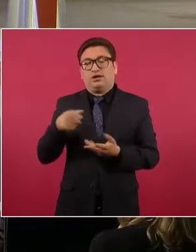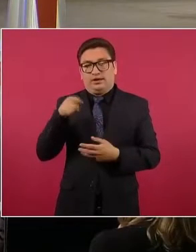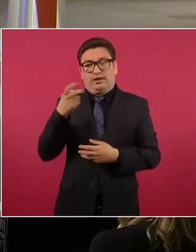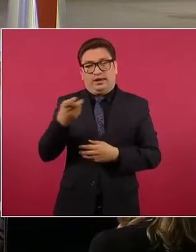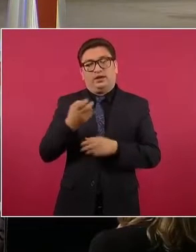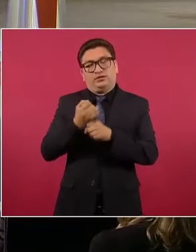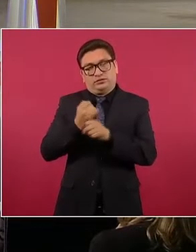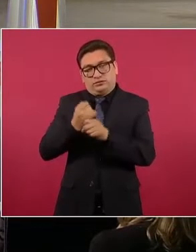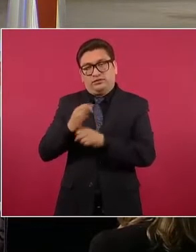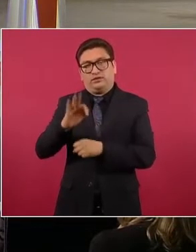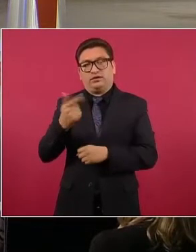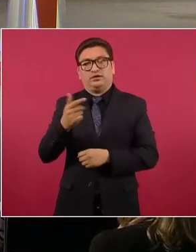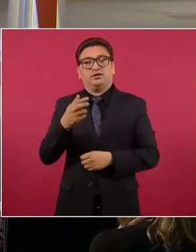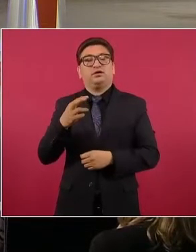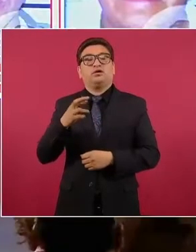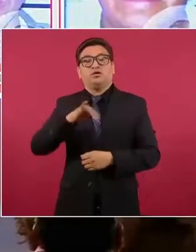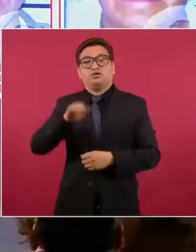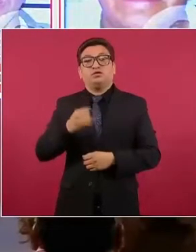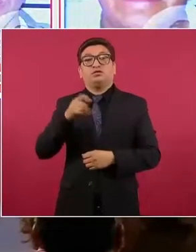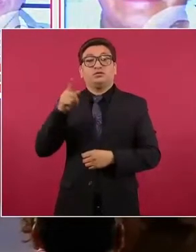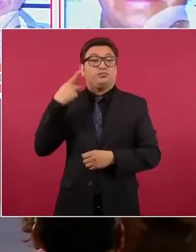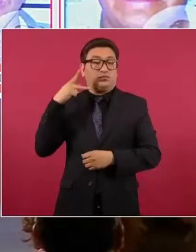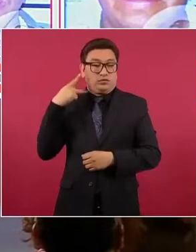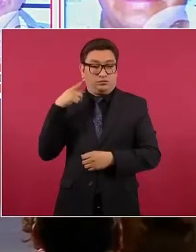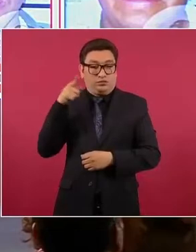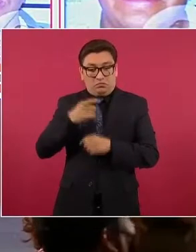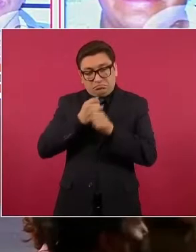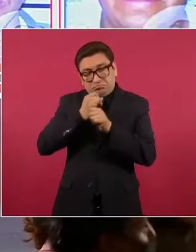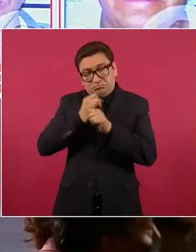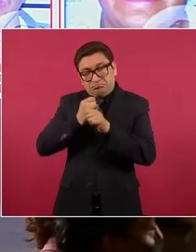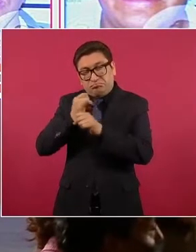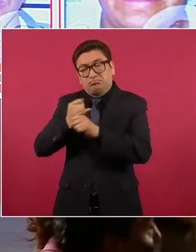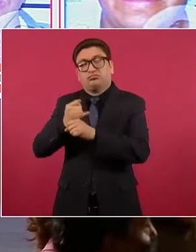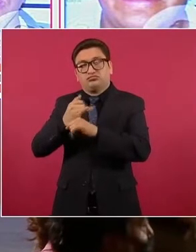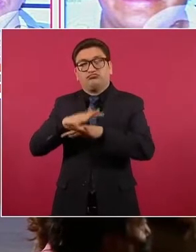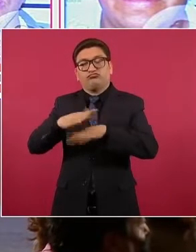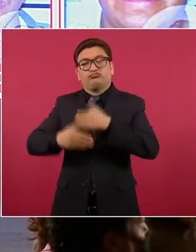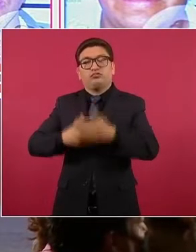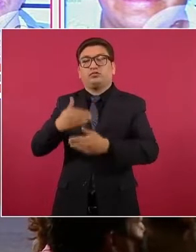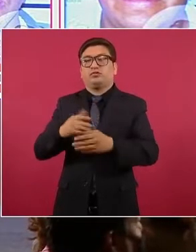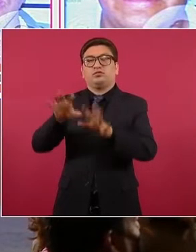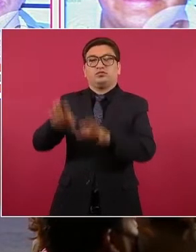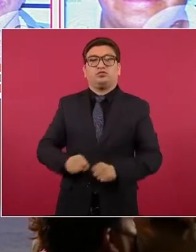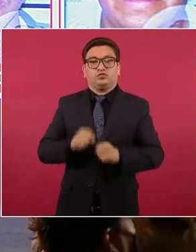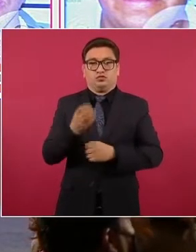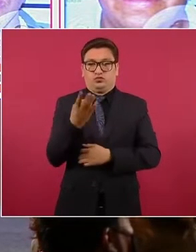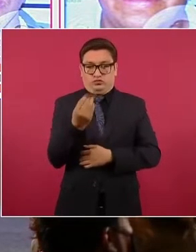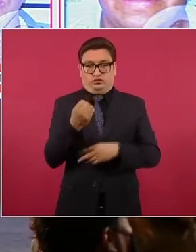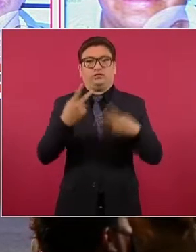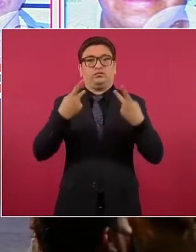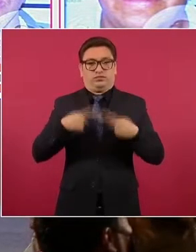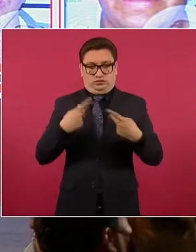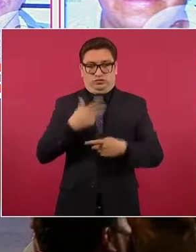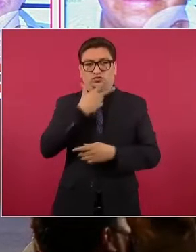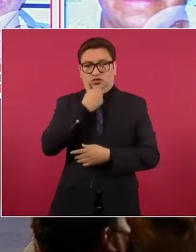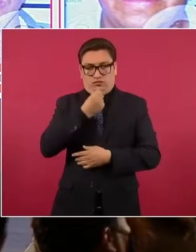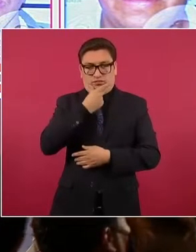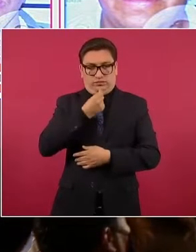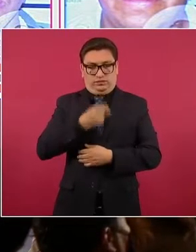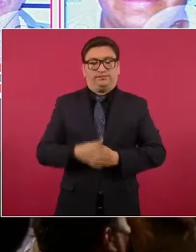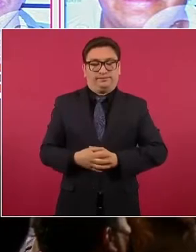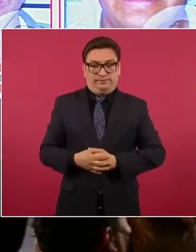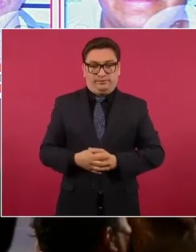de la Fiscalía General de Justicia de Puebla ha dado la detención de nueve masculinos a la fecha.